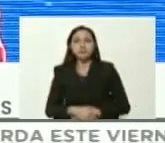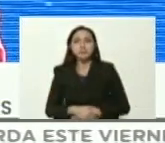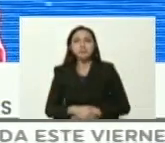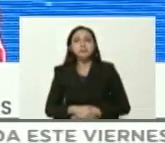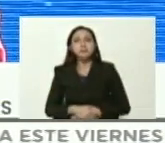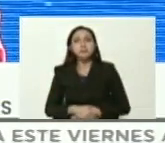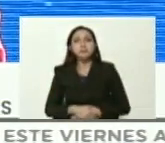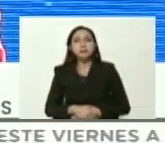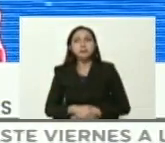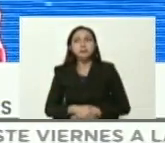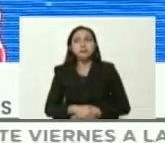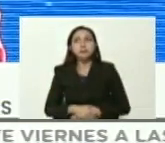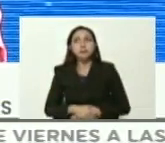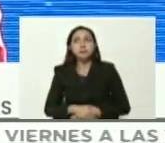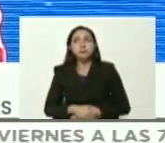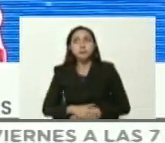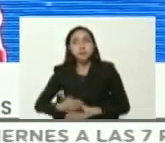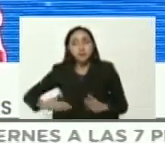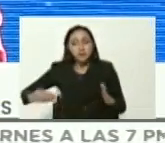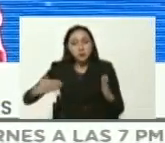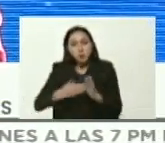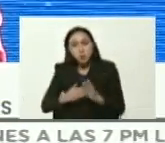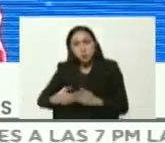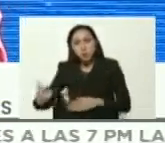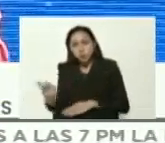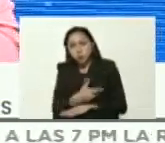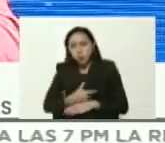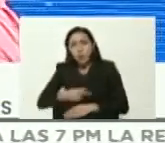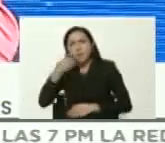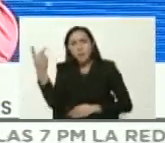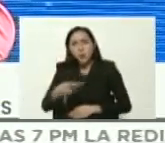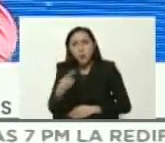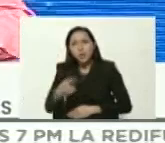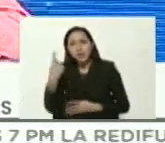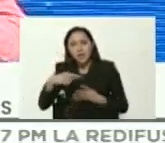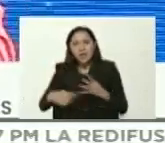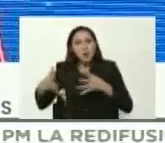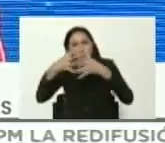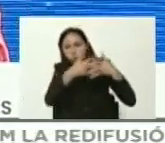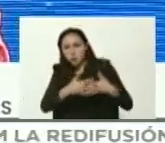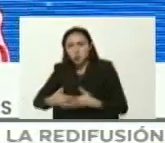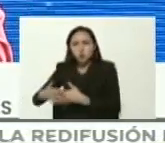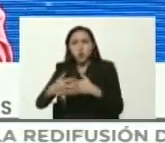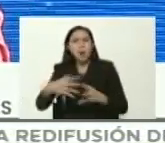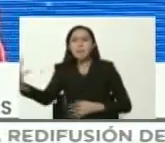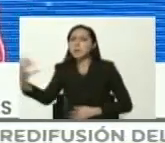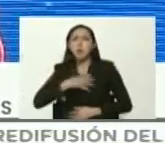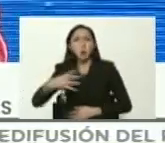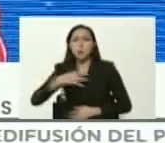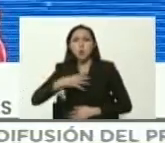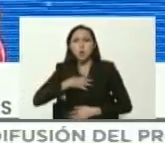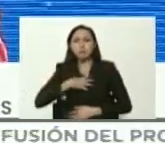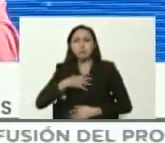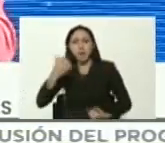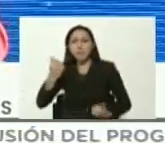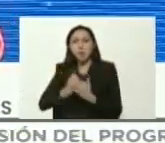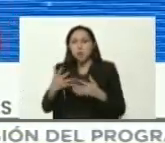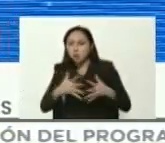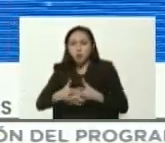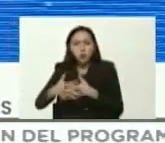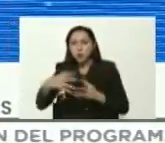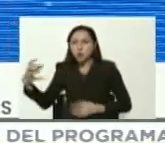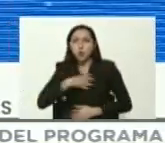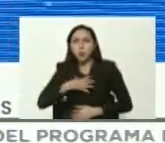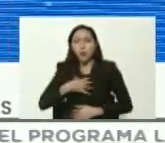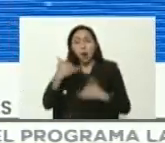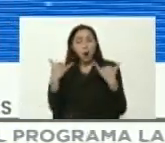vía de facto el poder político con el apoyo de potencias imperialistas y no pudo. Ahora dice que quiere